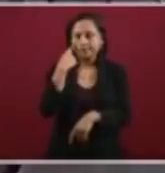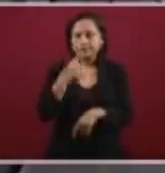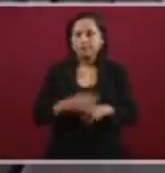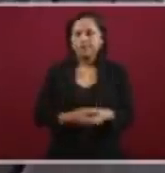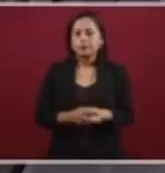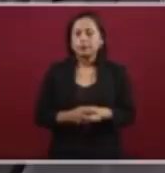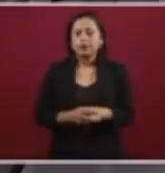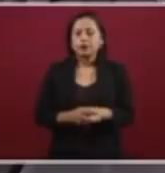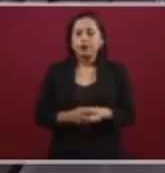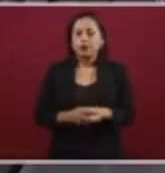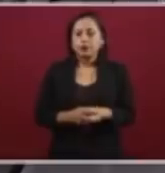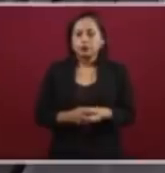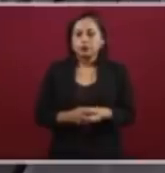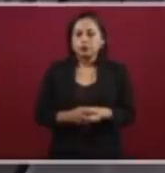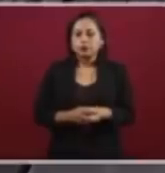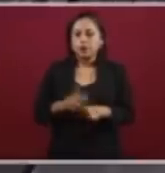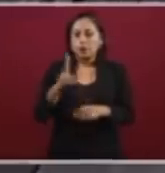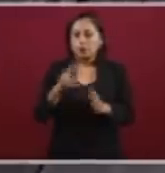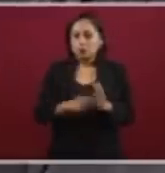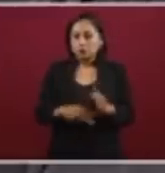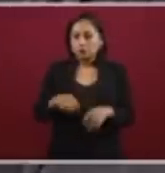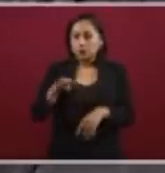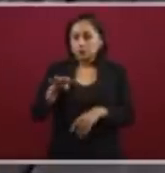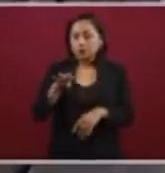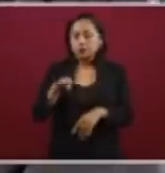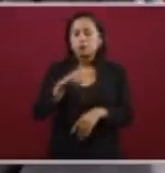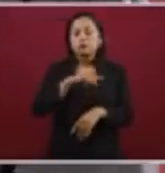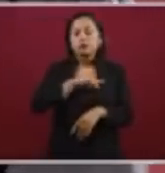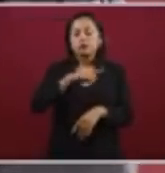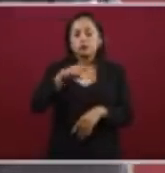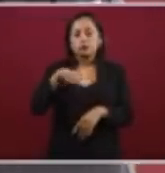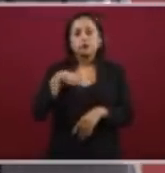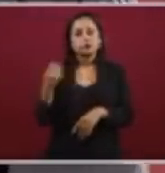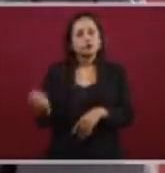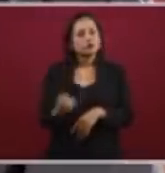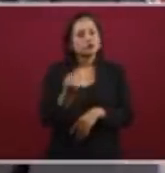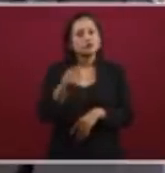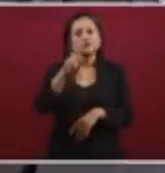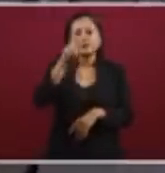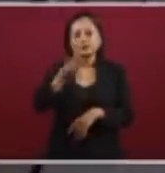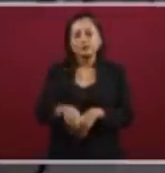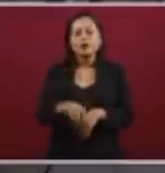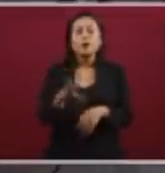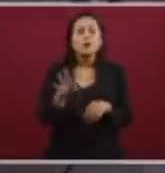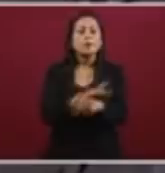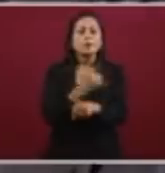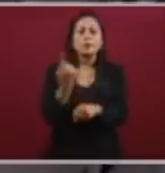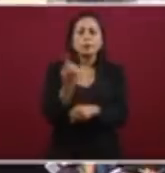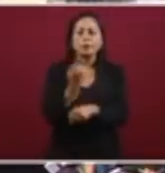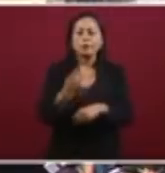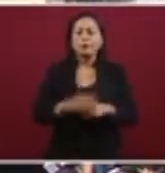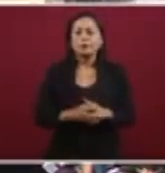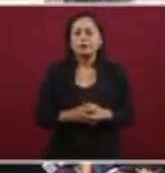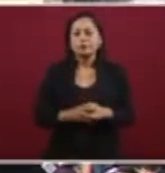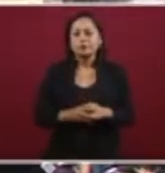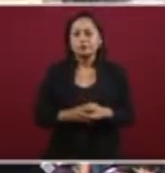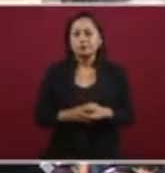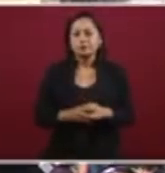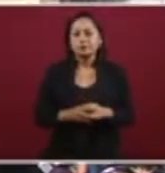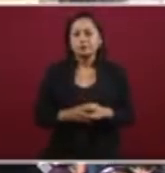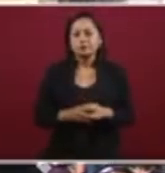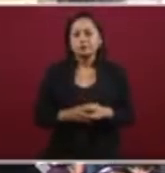hemos corrido con suerte porque no hemos tenido problemas